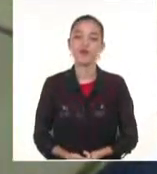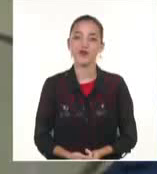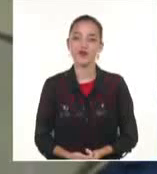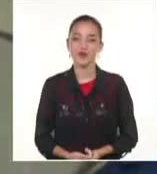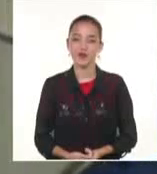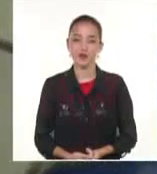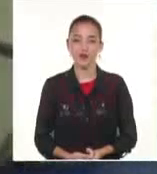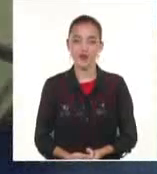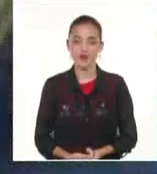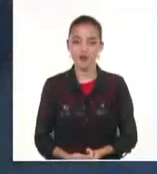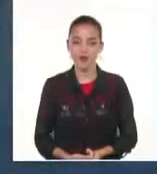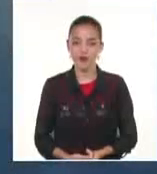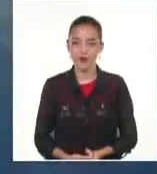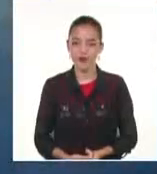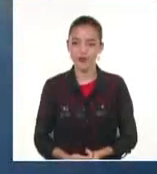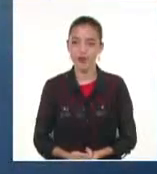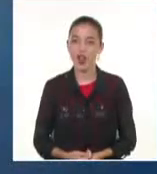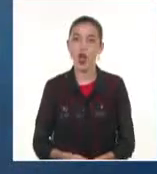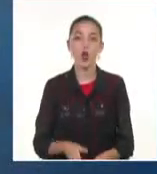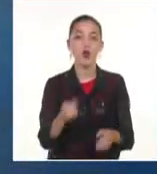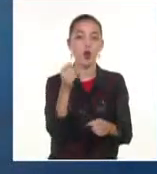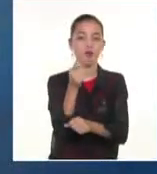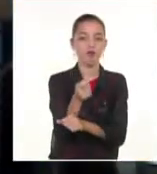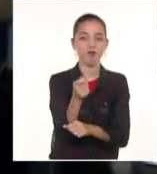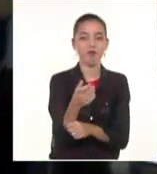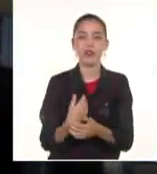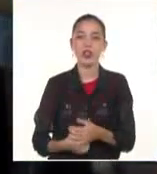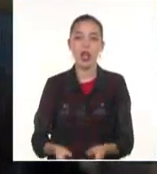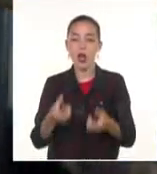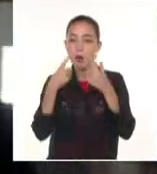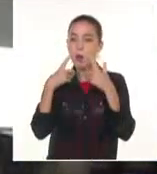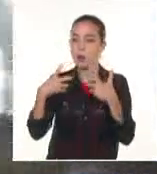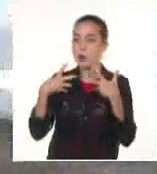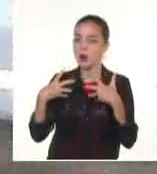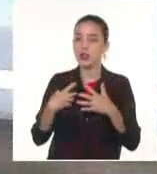ilusiones. Tema sobre el que volveremos en otros reportes.